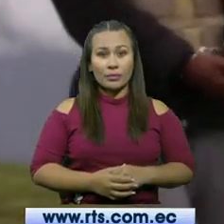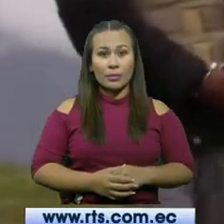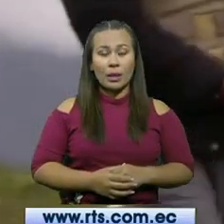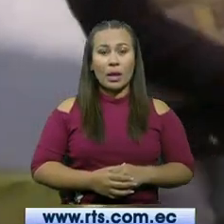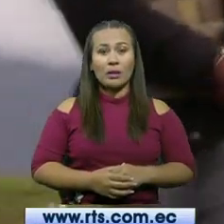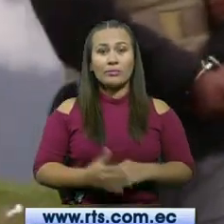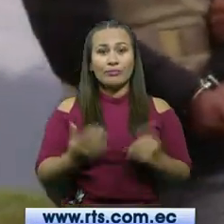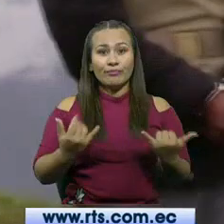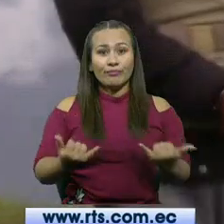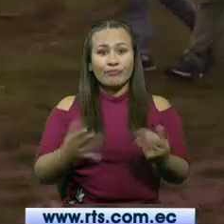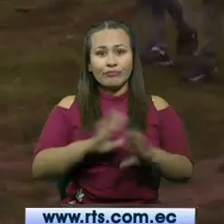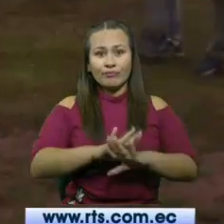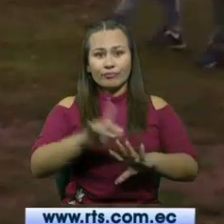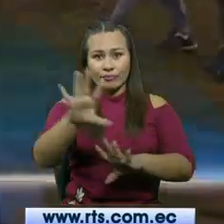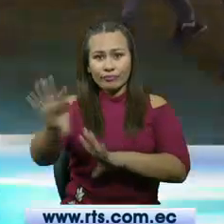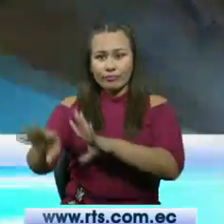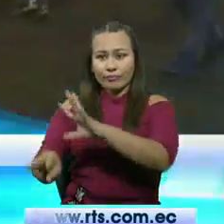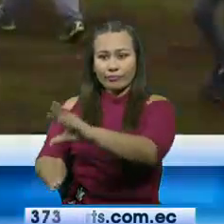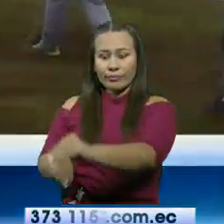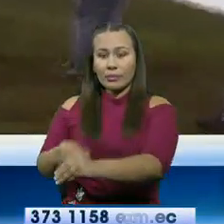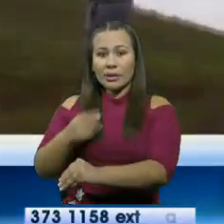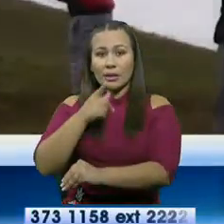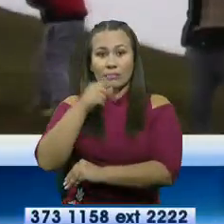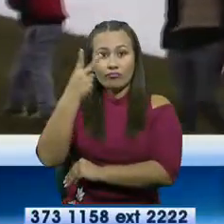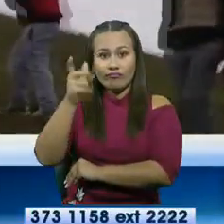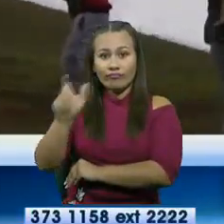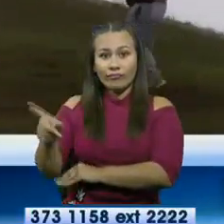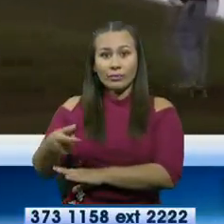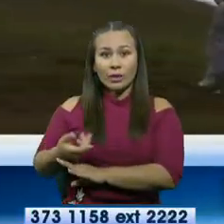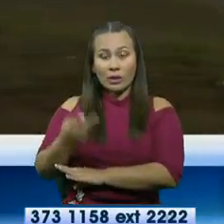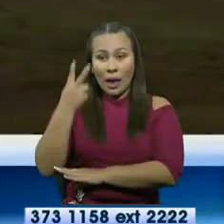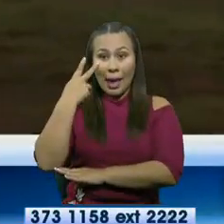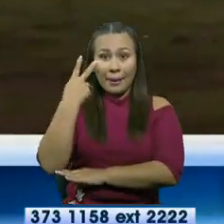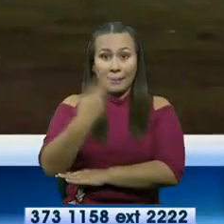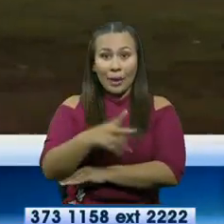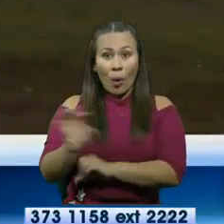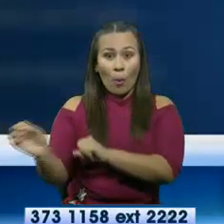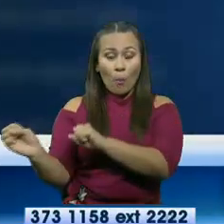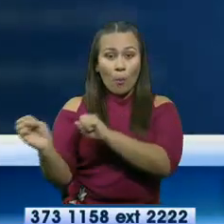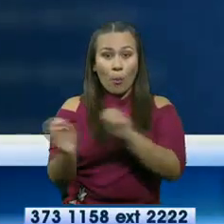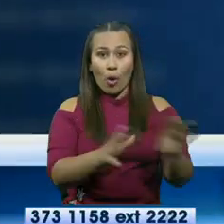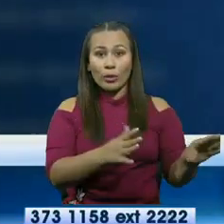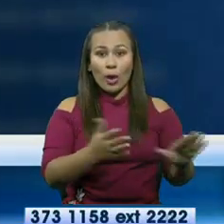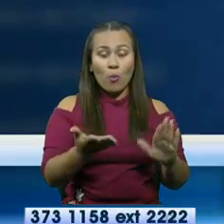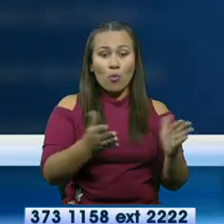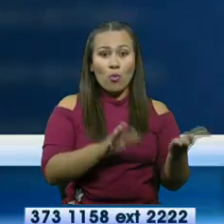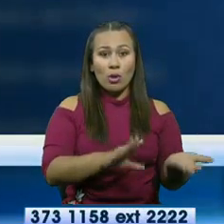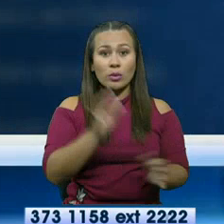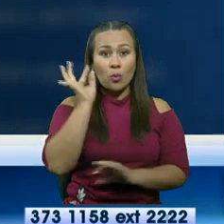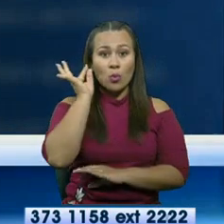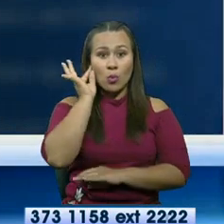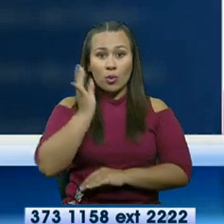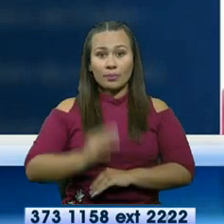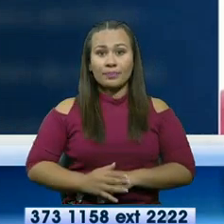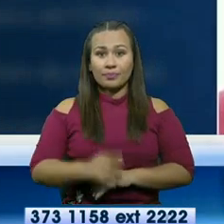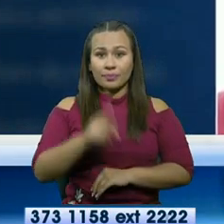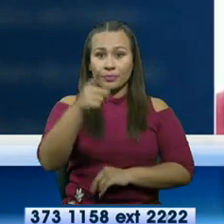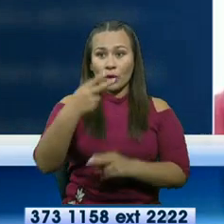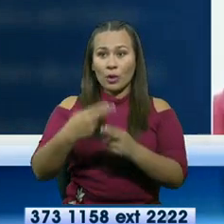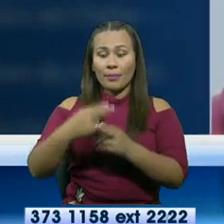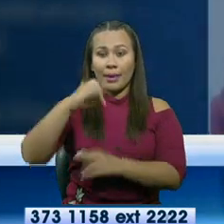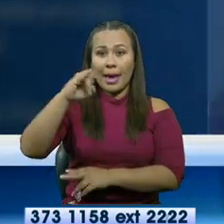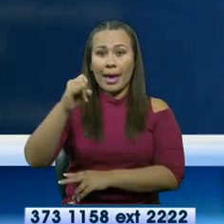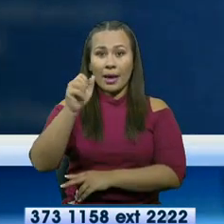Fueron trasladados hasta el lugar donde la turista Natalie Salazar habría perdido la vida. Jainor Wilca Huamán,